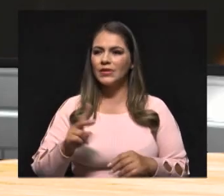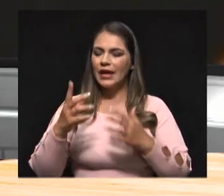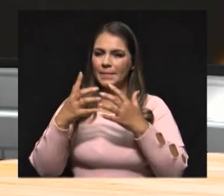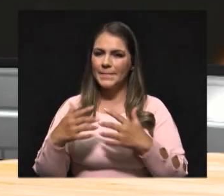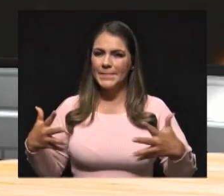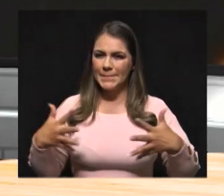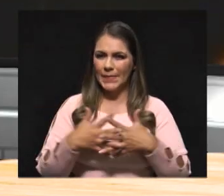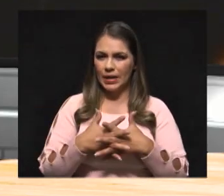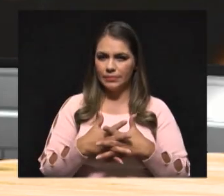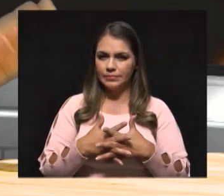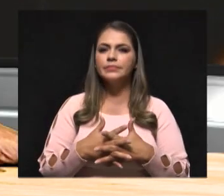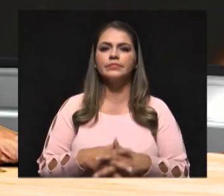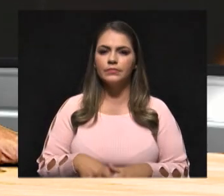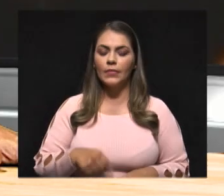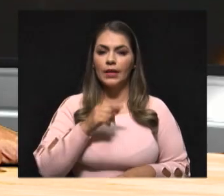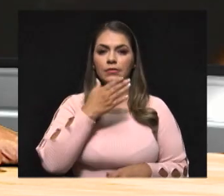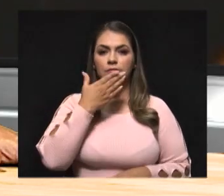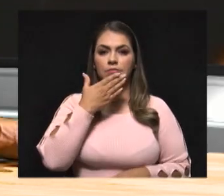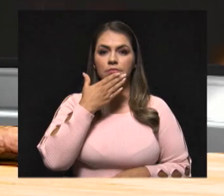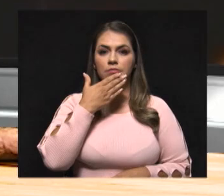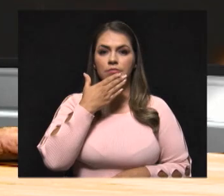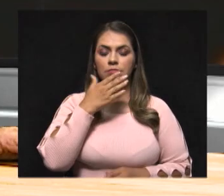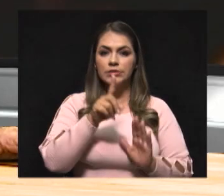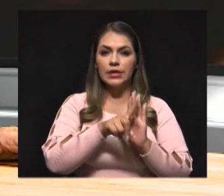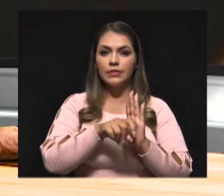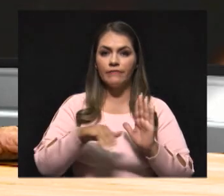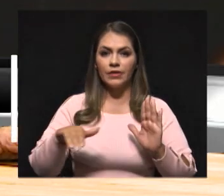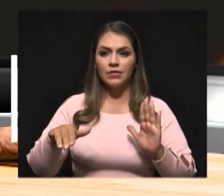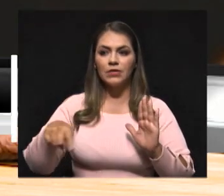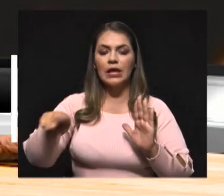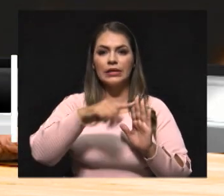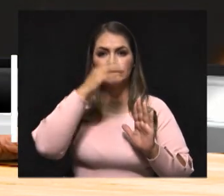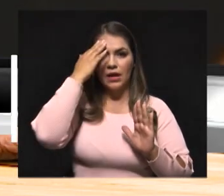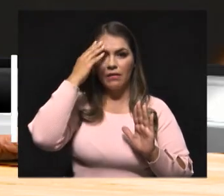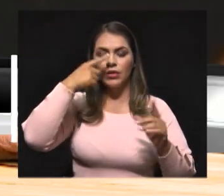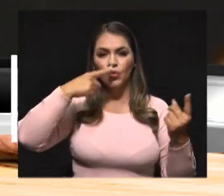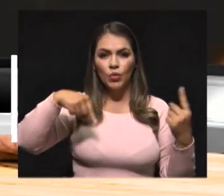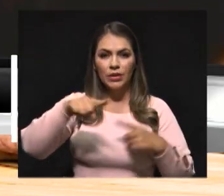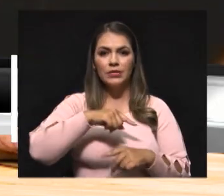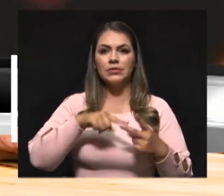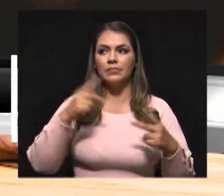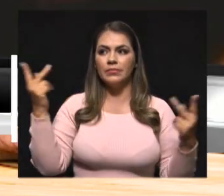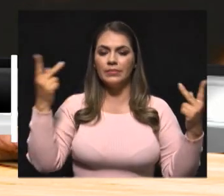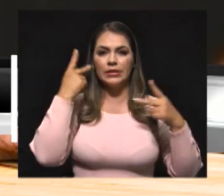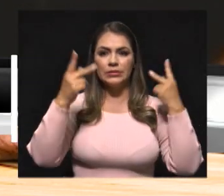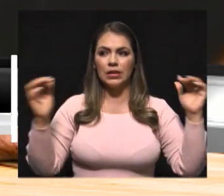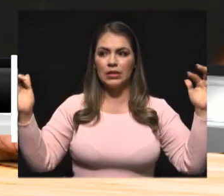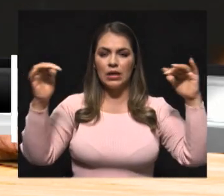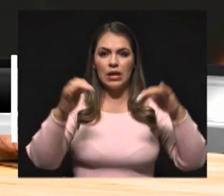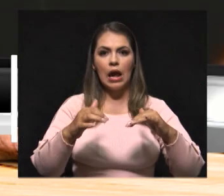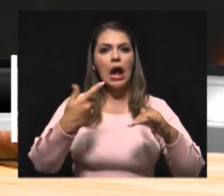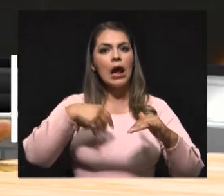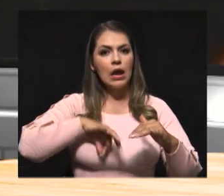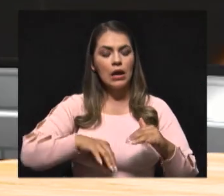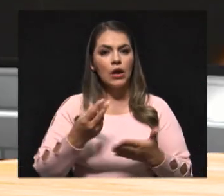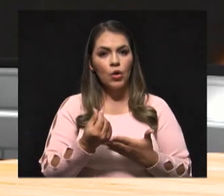y la respuesta va en santafé de antioquia sabía que iban a seguir llegando turista sabía que iban a llegar visitantes y que eso estaba moviendo gran parte